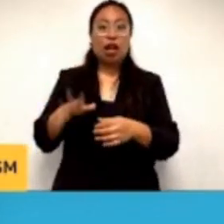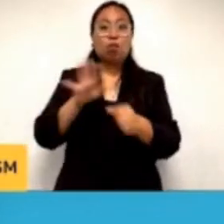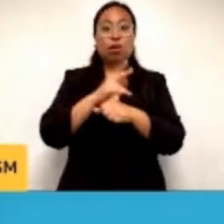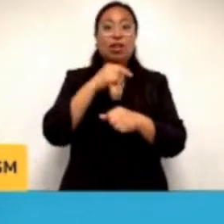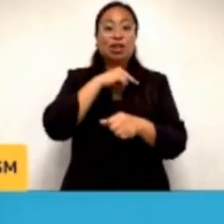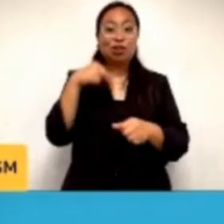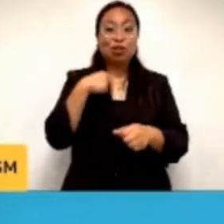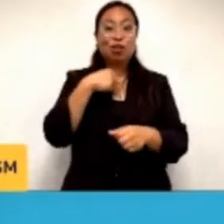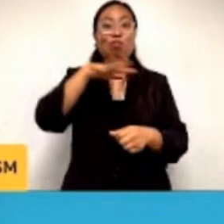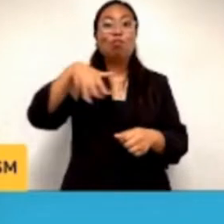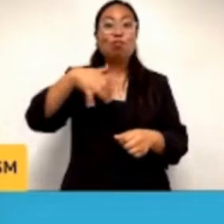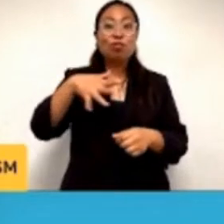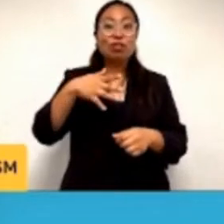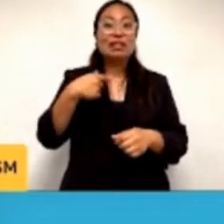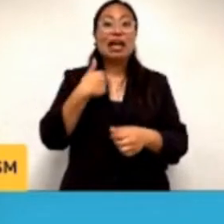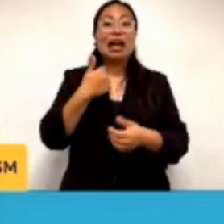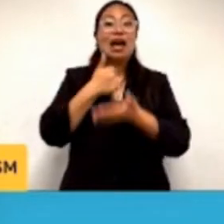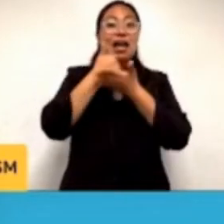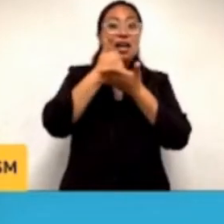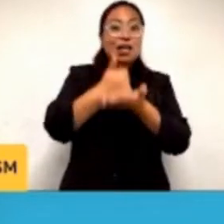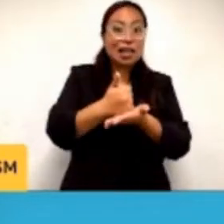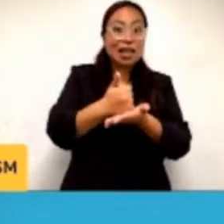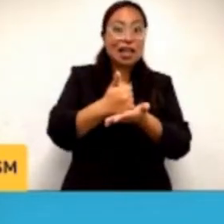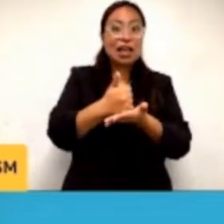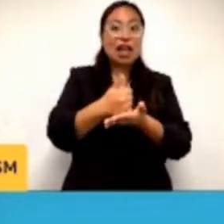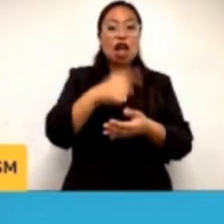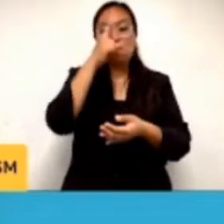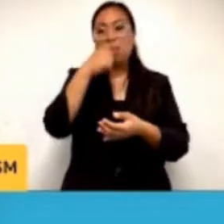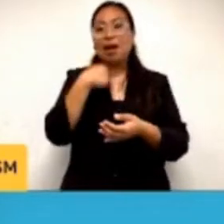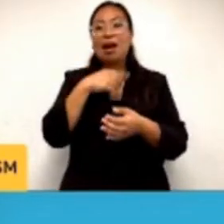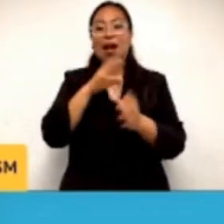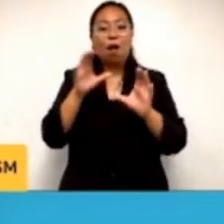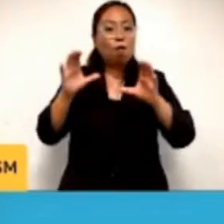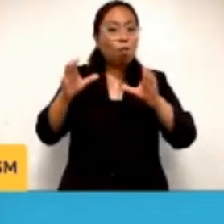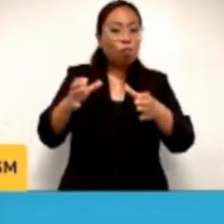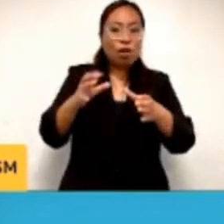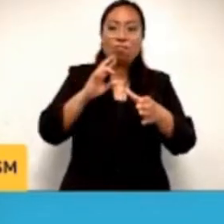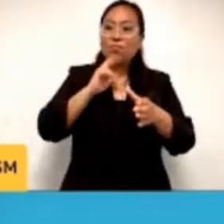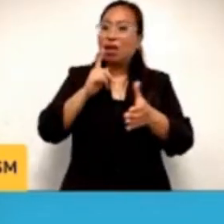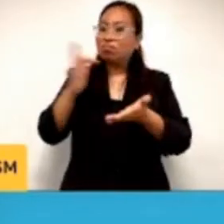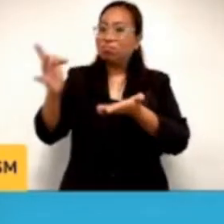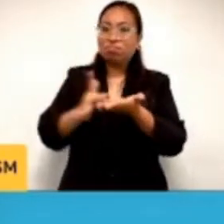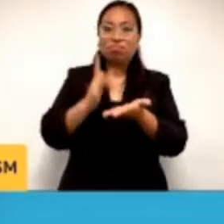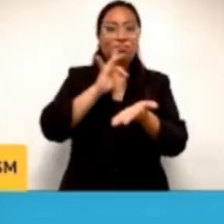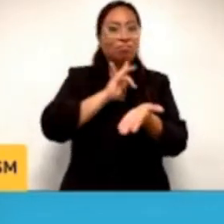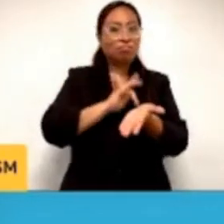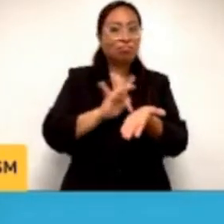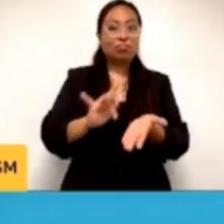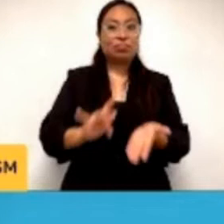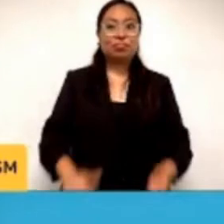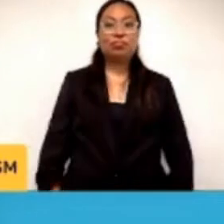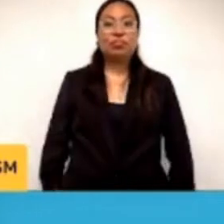impactar en nuestro entorno necesitamos toda la ayuda que podamos tener. Entonces,